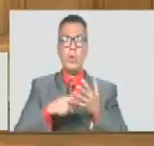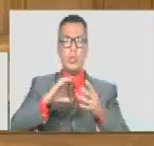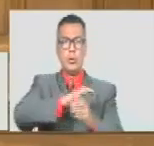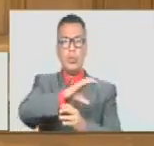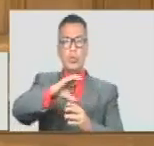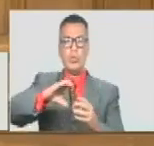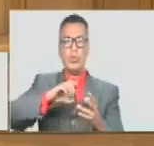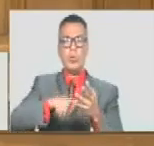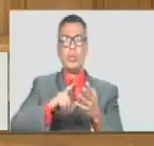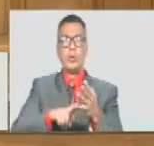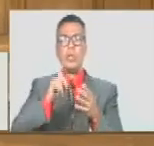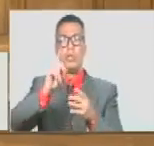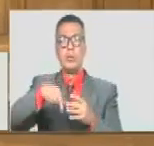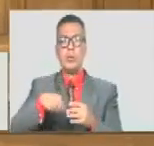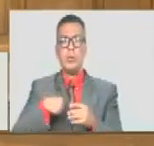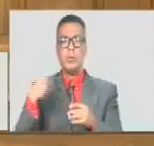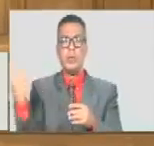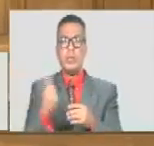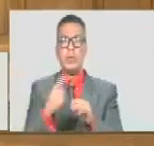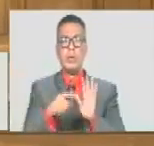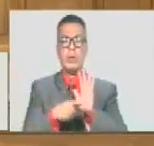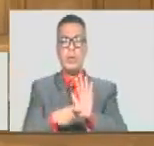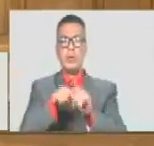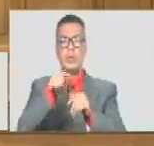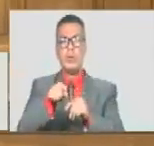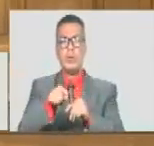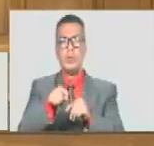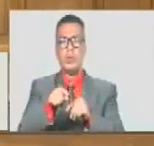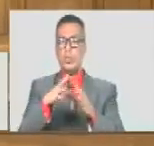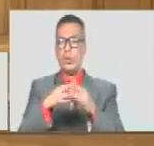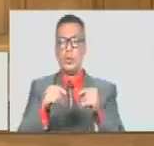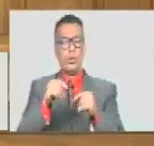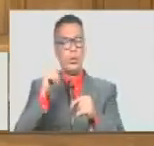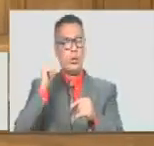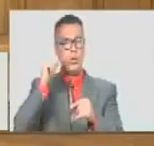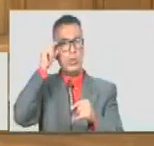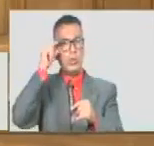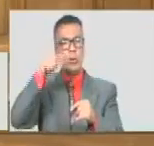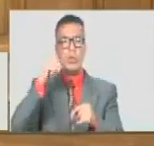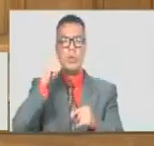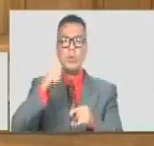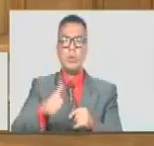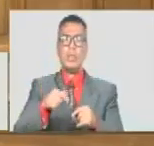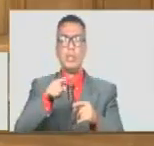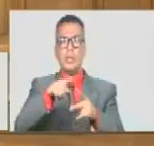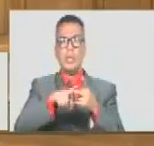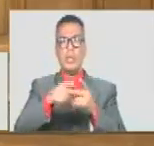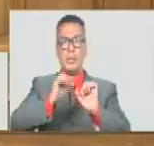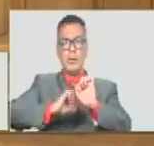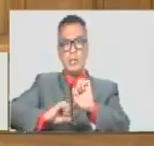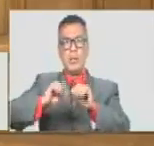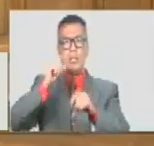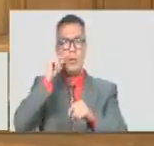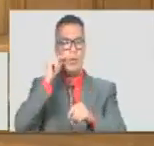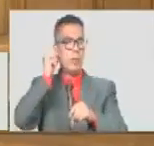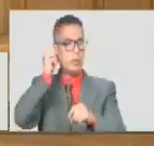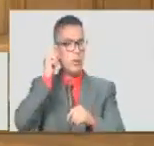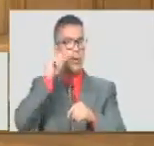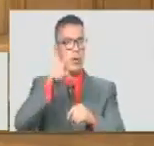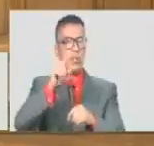cultural, y que además llega a ser algo presente incluso en lo cotidiano, que puede llegar a ser tanto para el discriminado como para